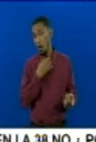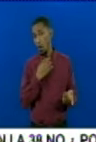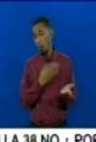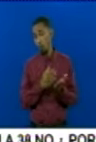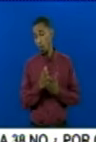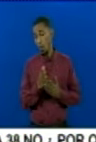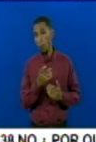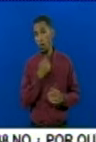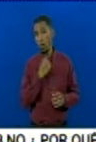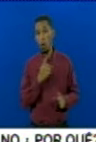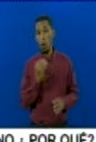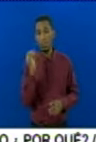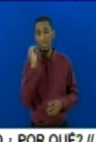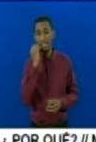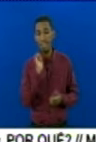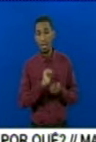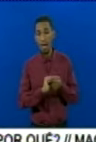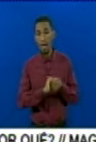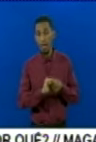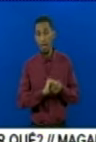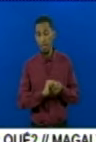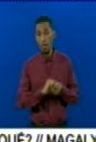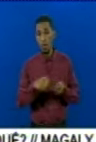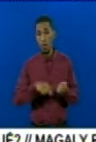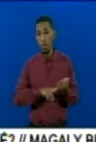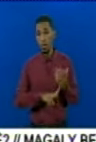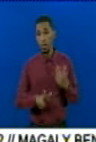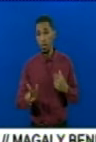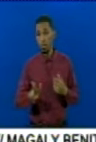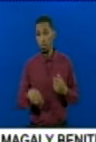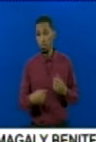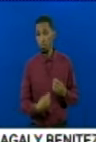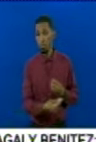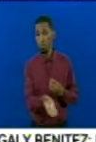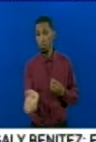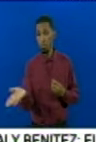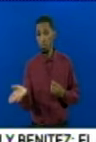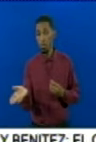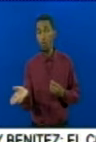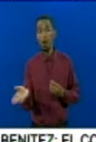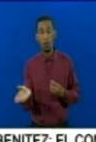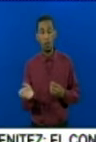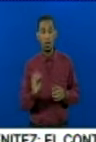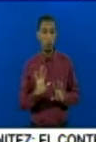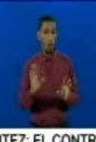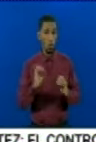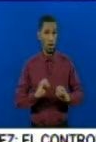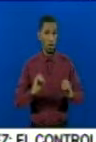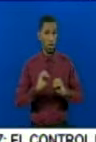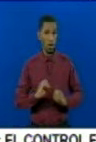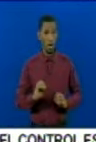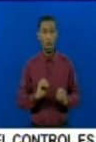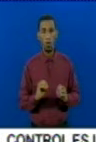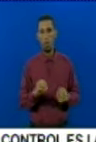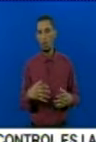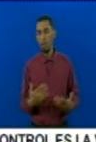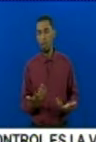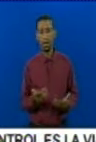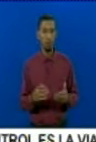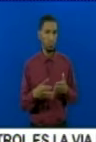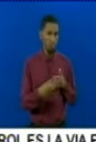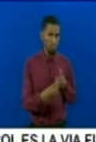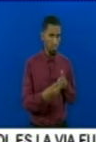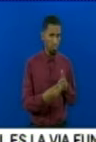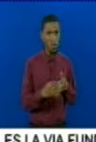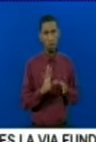detergente, pues también tenemos en la provincia, para todos los núcleos, está organizado por la tienda de recaudadora de divisas. Eso